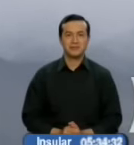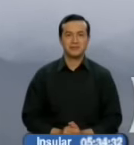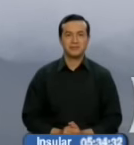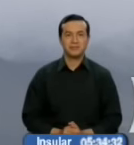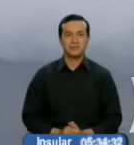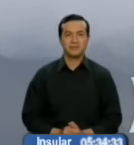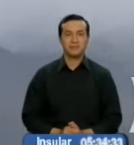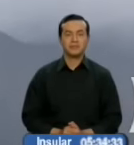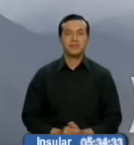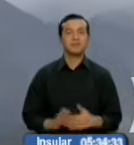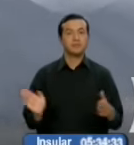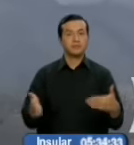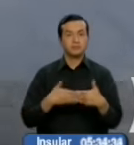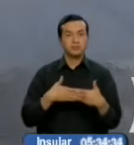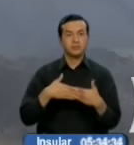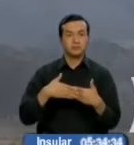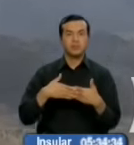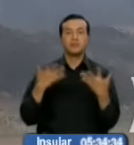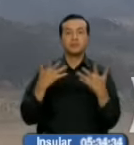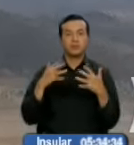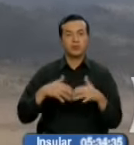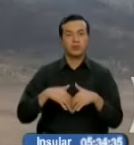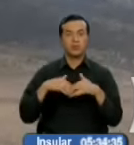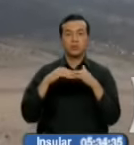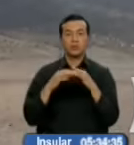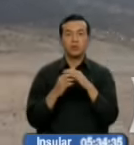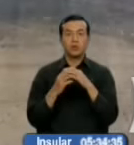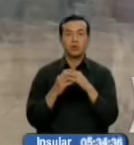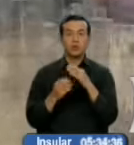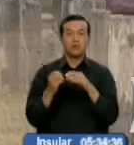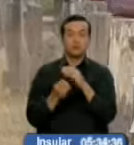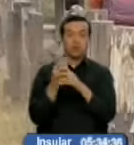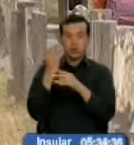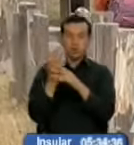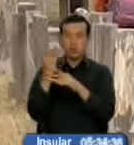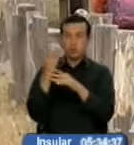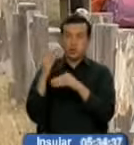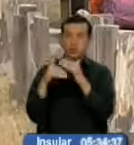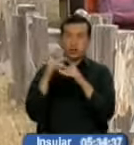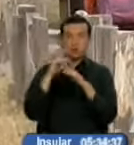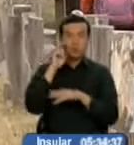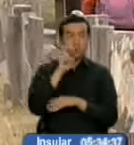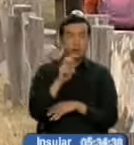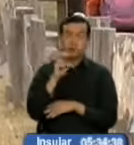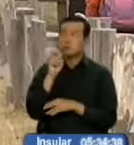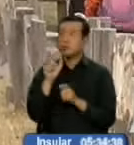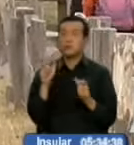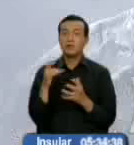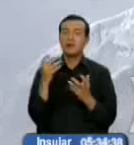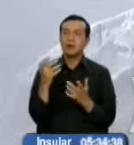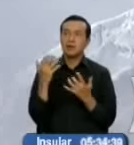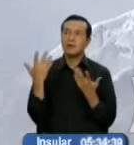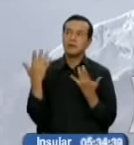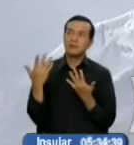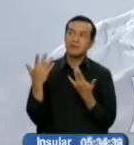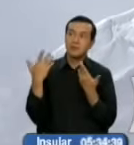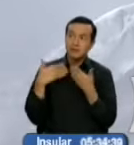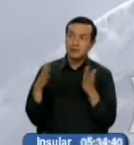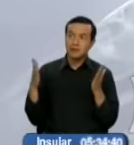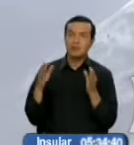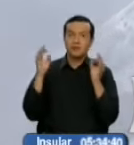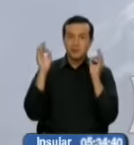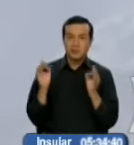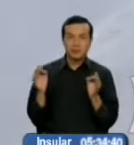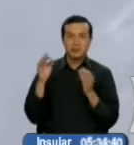Desde su cierre producto de la reactivación del volcán Cotopaxi, el turismo nacional como extranjero aguardaban con ansia la reapertura del Parque Nacional del